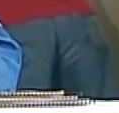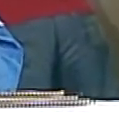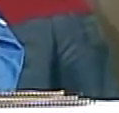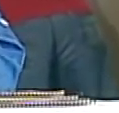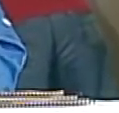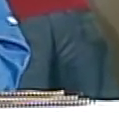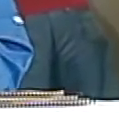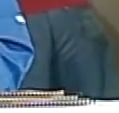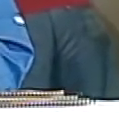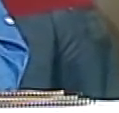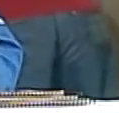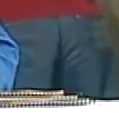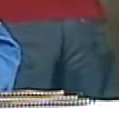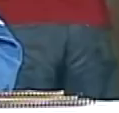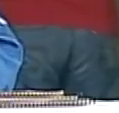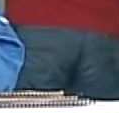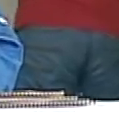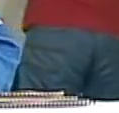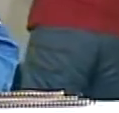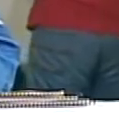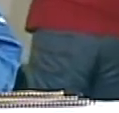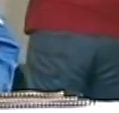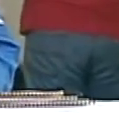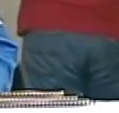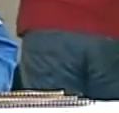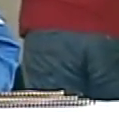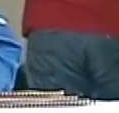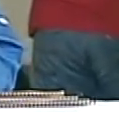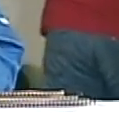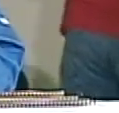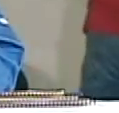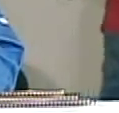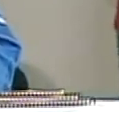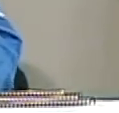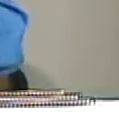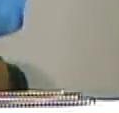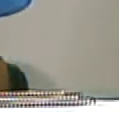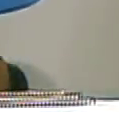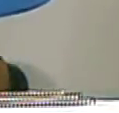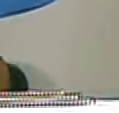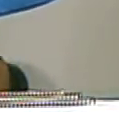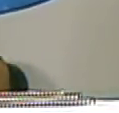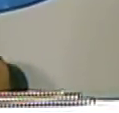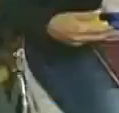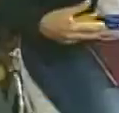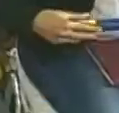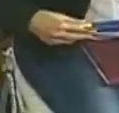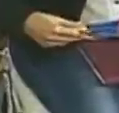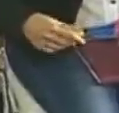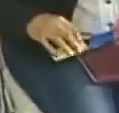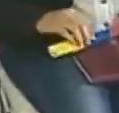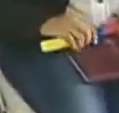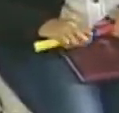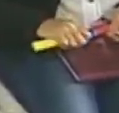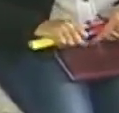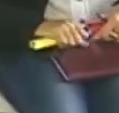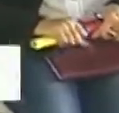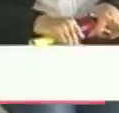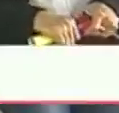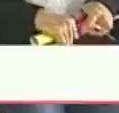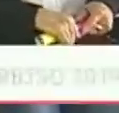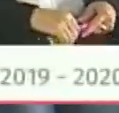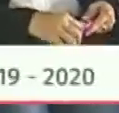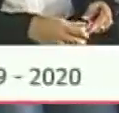la igualdad educativa. Mi saludo, pues, trabajadores y trabajadoras de INVEPAL, mi abrazo a todos y a todas, a la clase